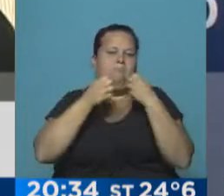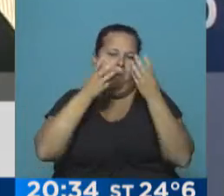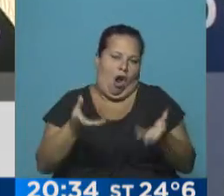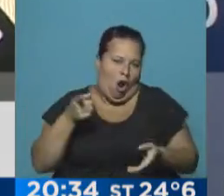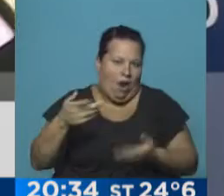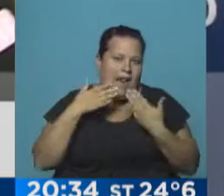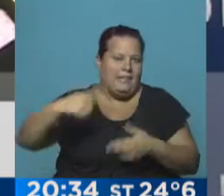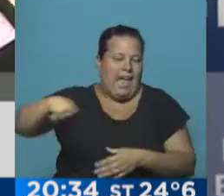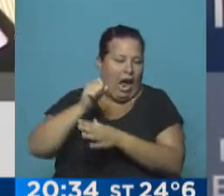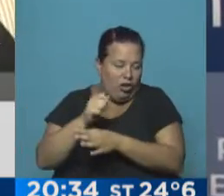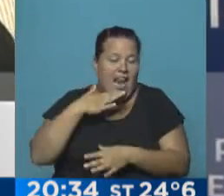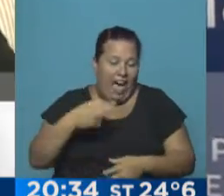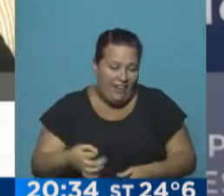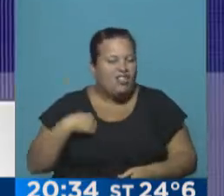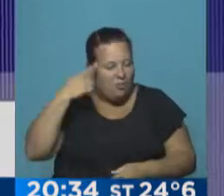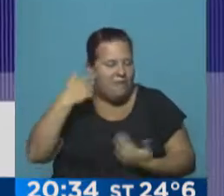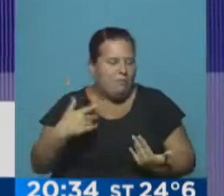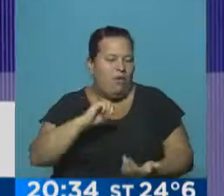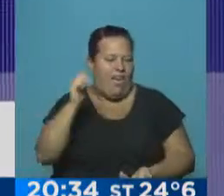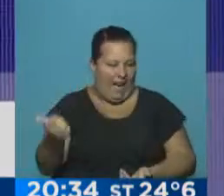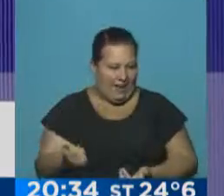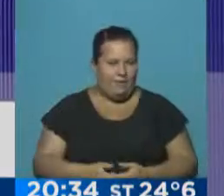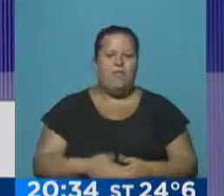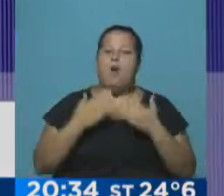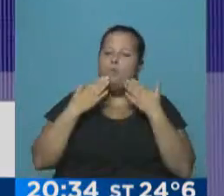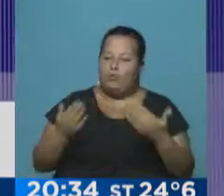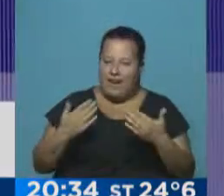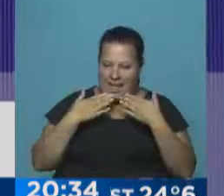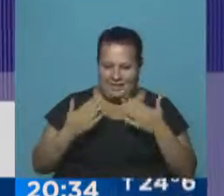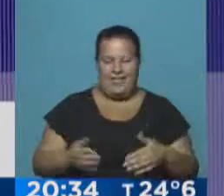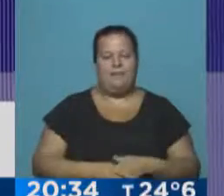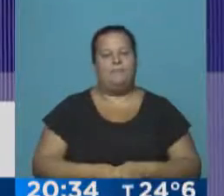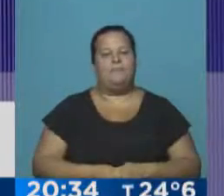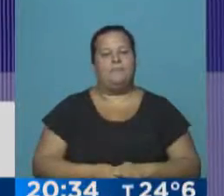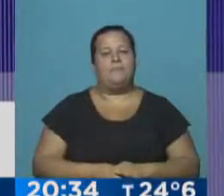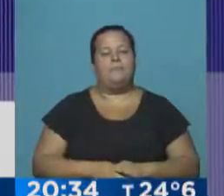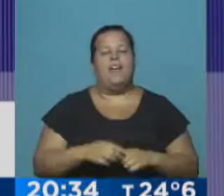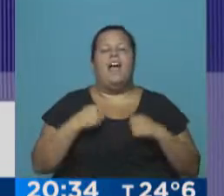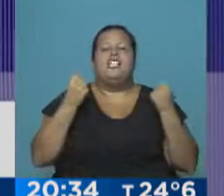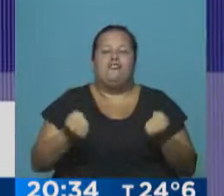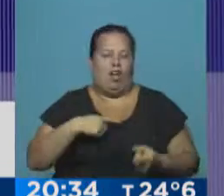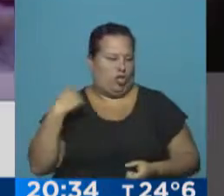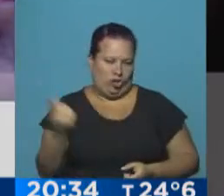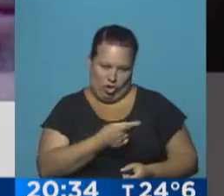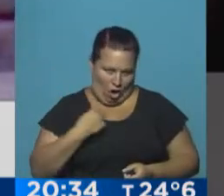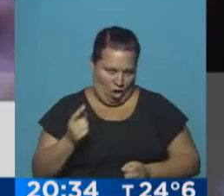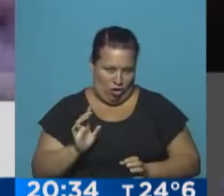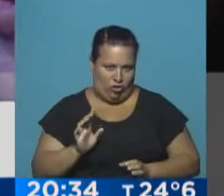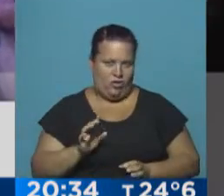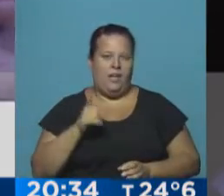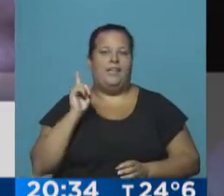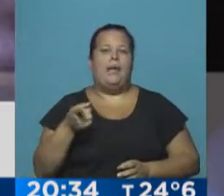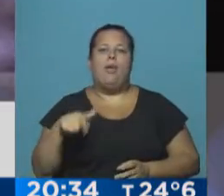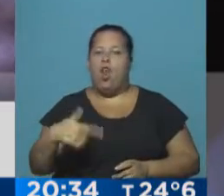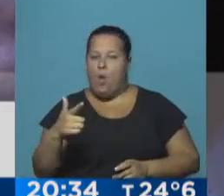excelencia, así que realmente esperábamos esto. Muchas gracias, muchas gracias. El mérito es de todos y de los que